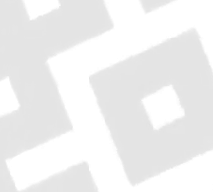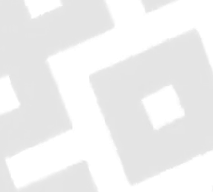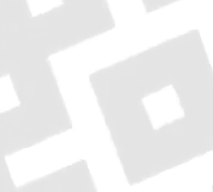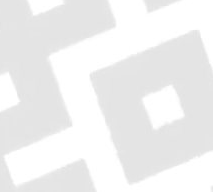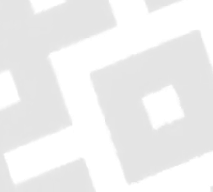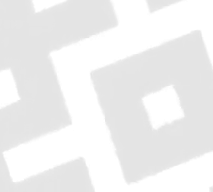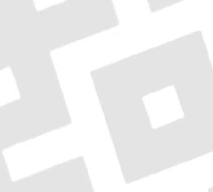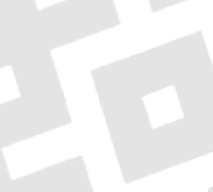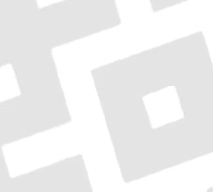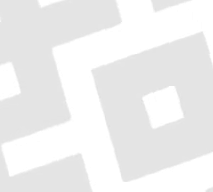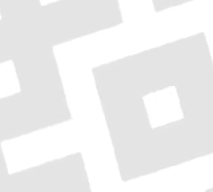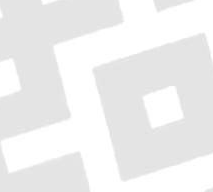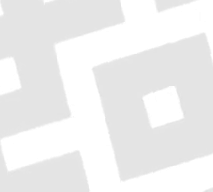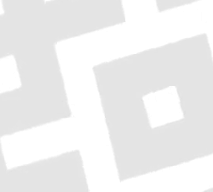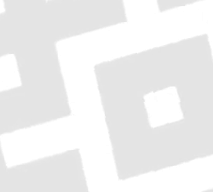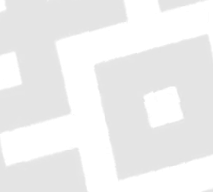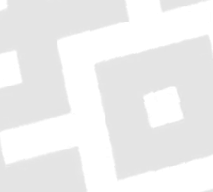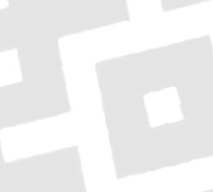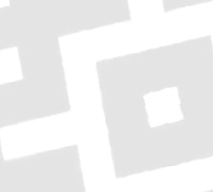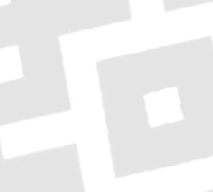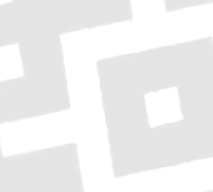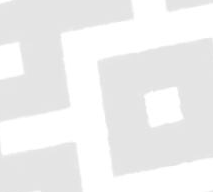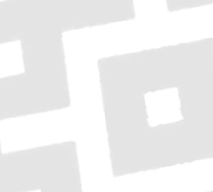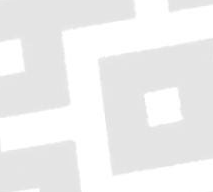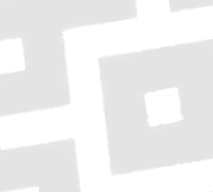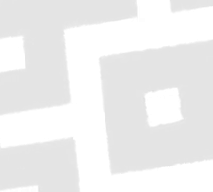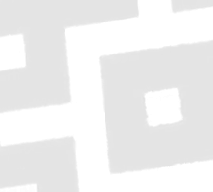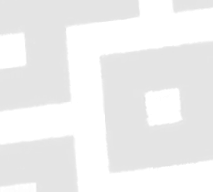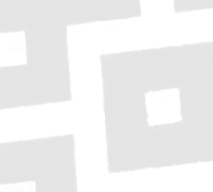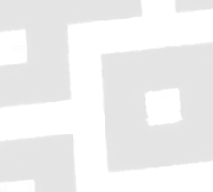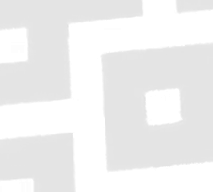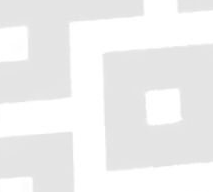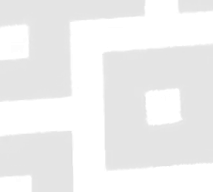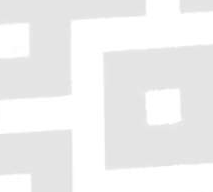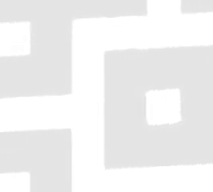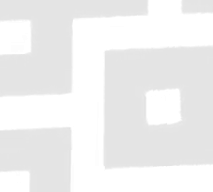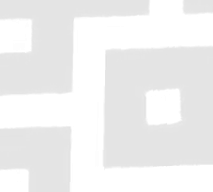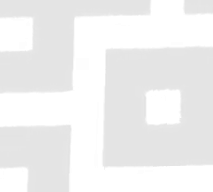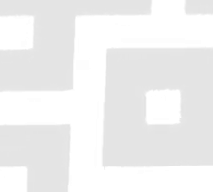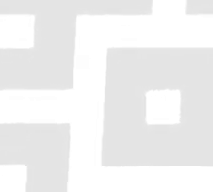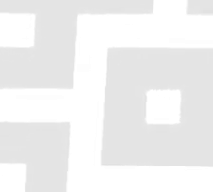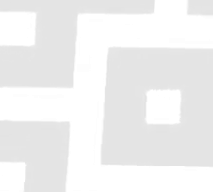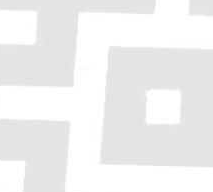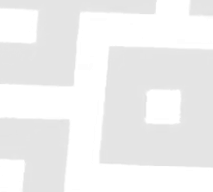estrategia estatal contra el coronavirus actualización en veracruz